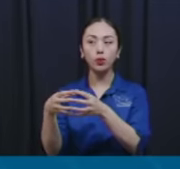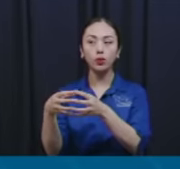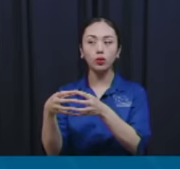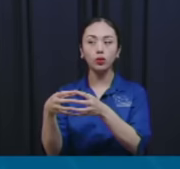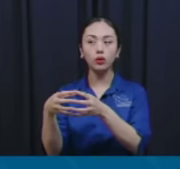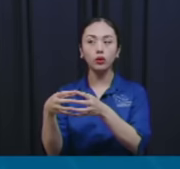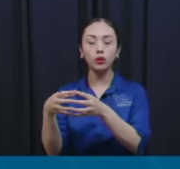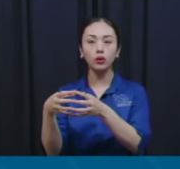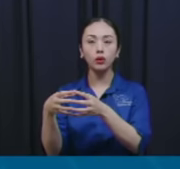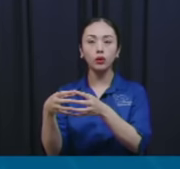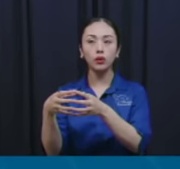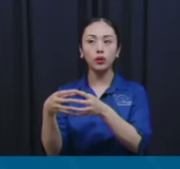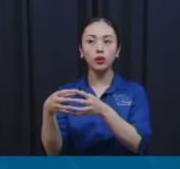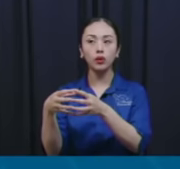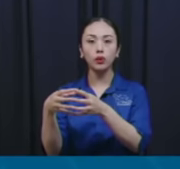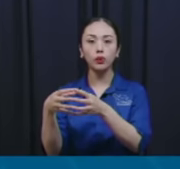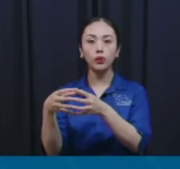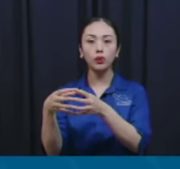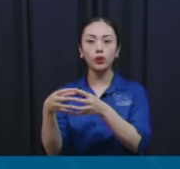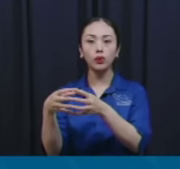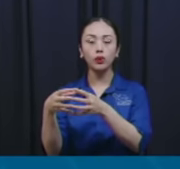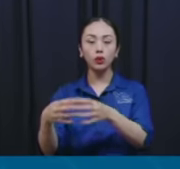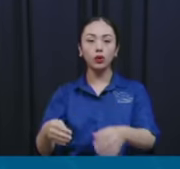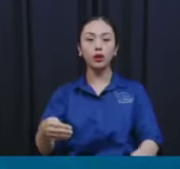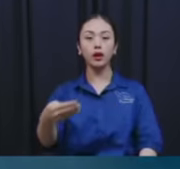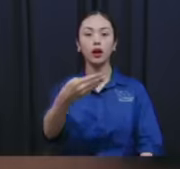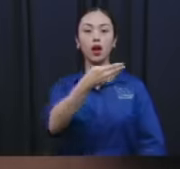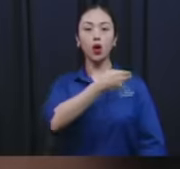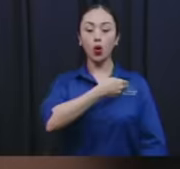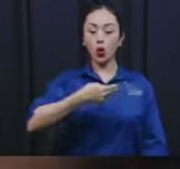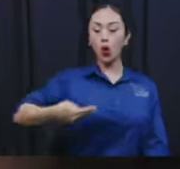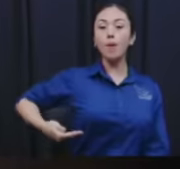plural gobernantes